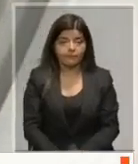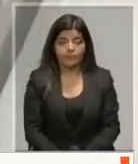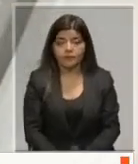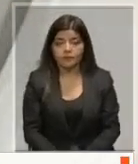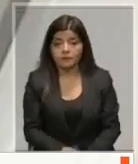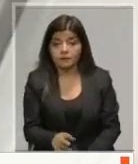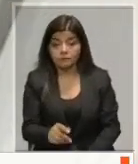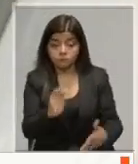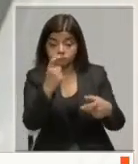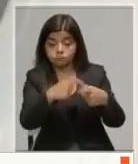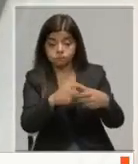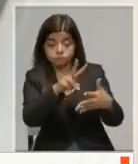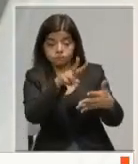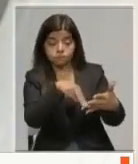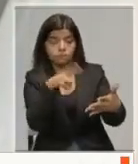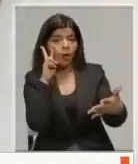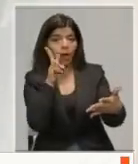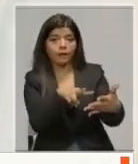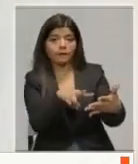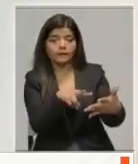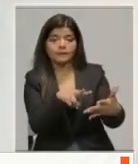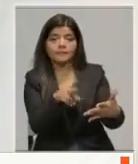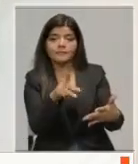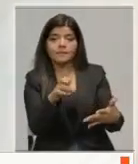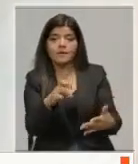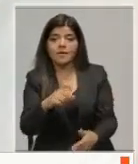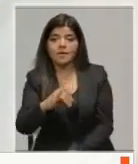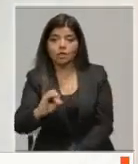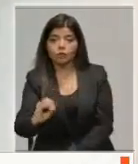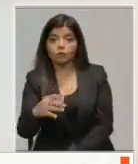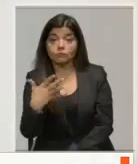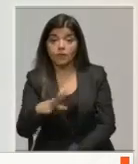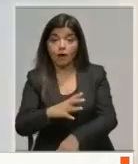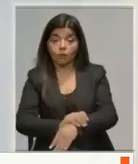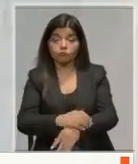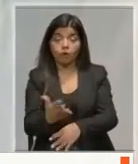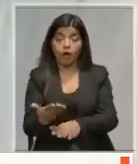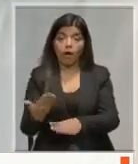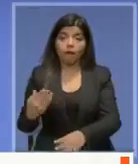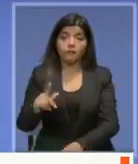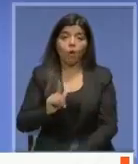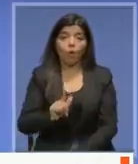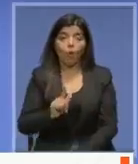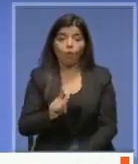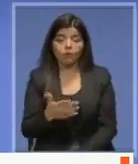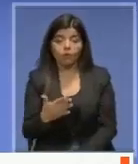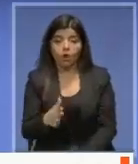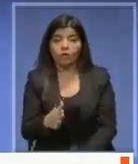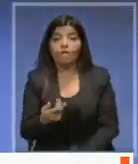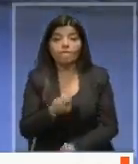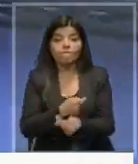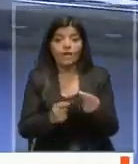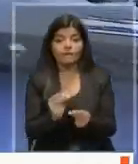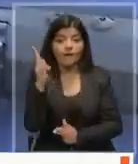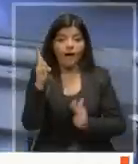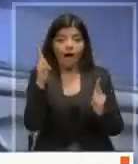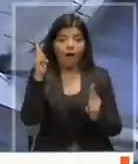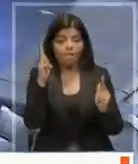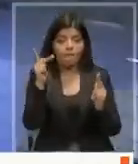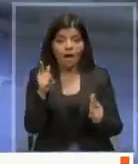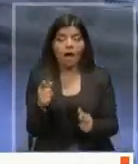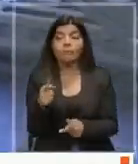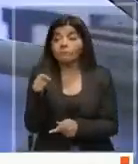En el registro, Sergio Besanilla, el hombre detenido en julio pasado como proveedor de armas de fuego para ser